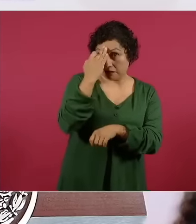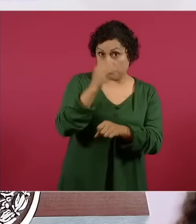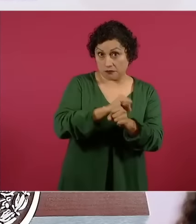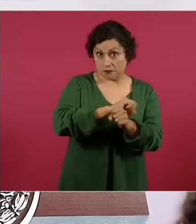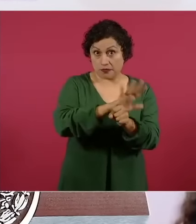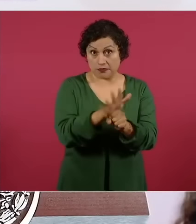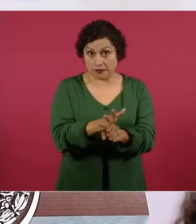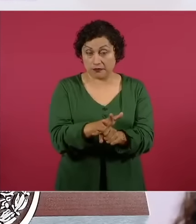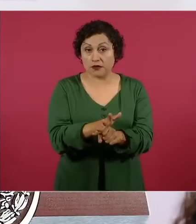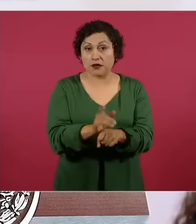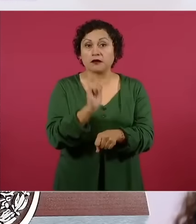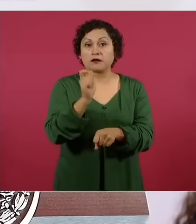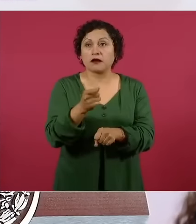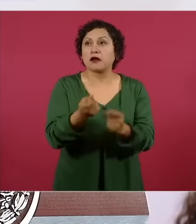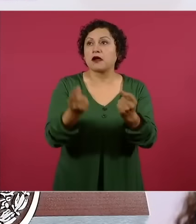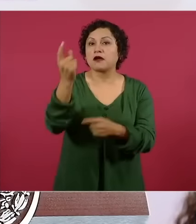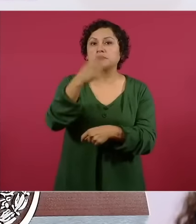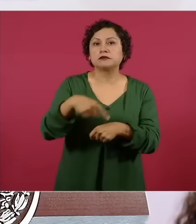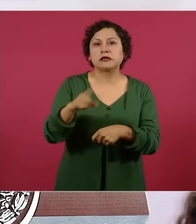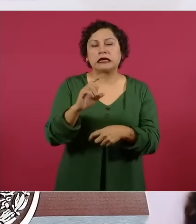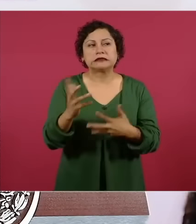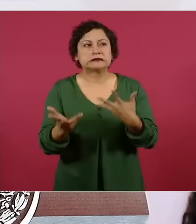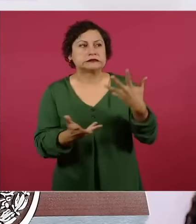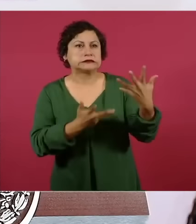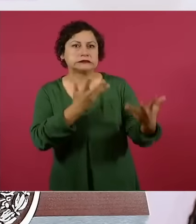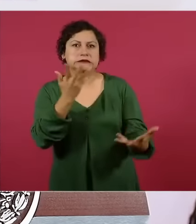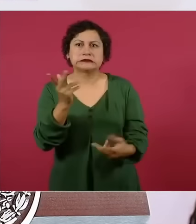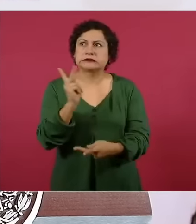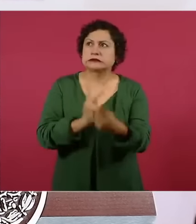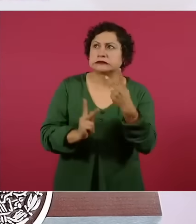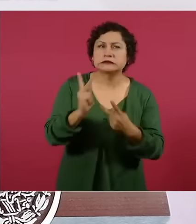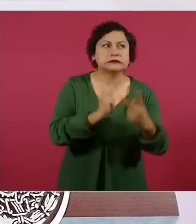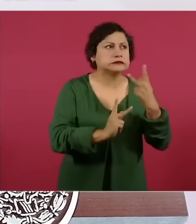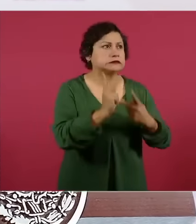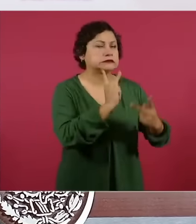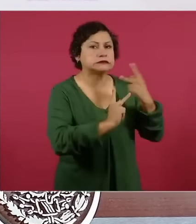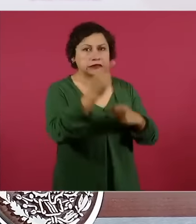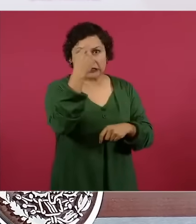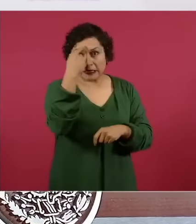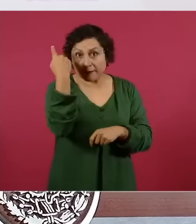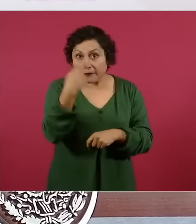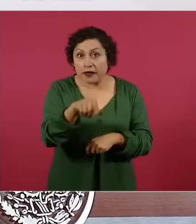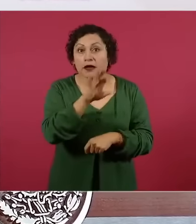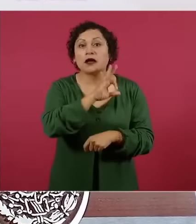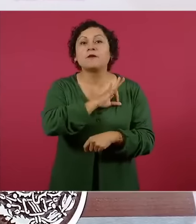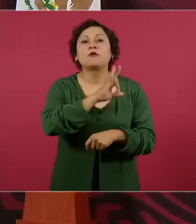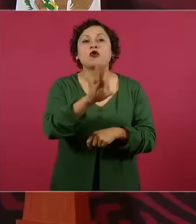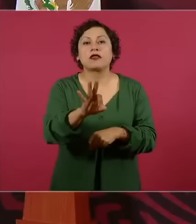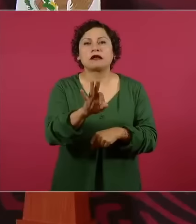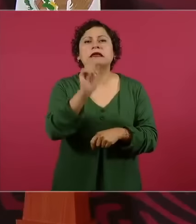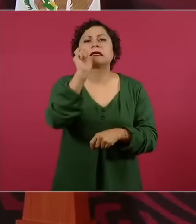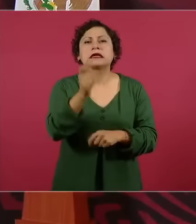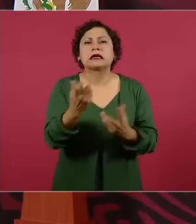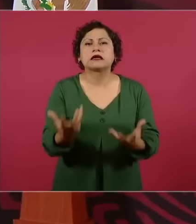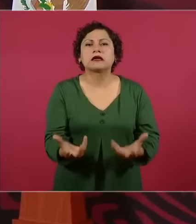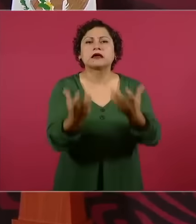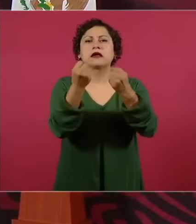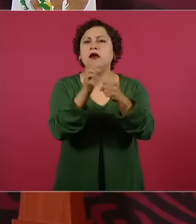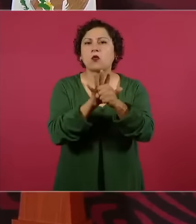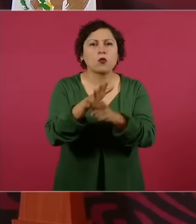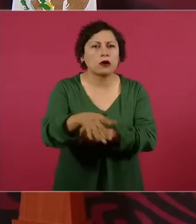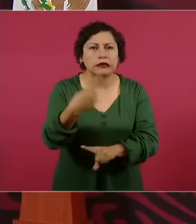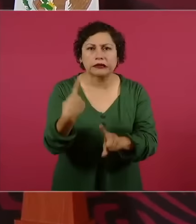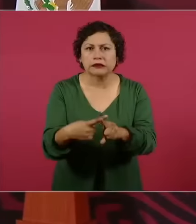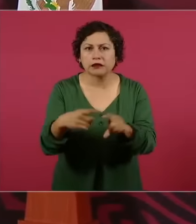optaron por endeudar a sus países para entregarle dinero a los de arriba, un